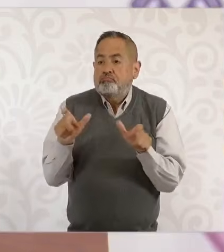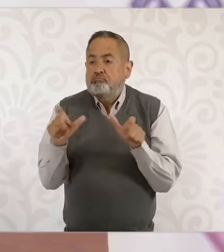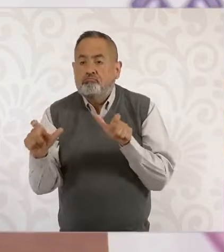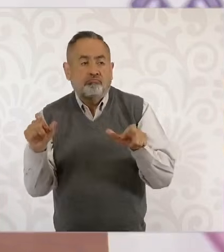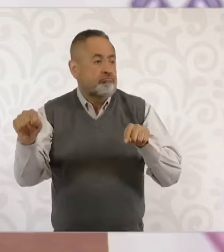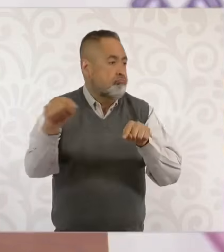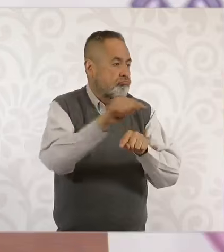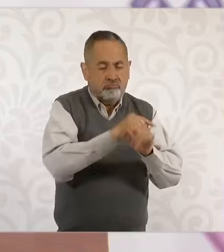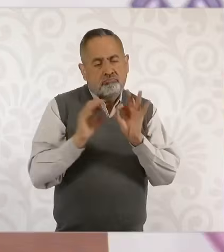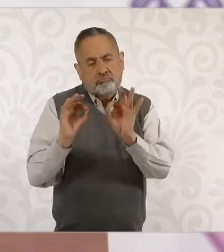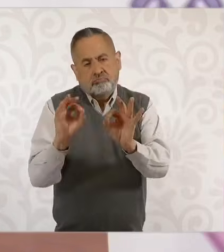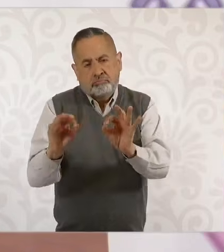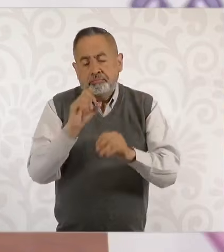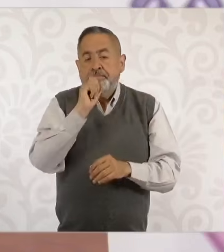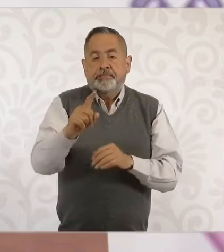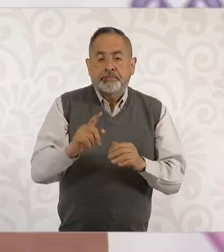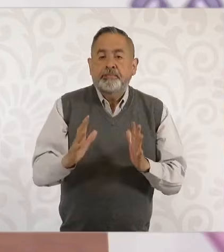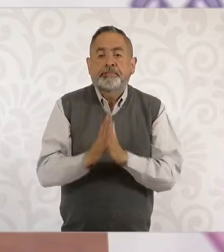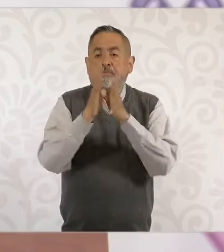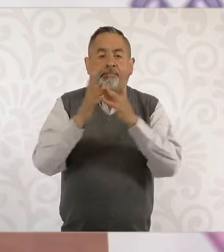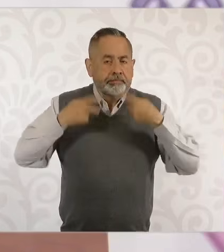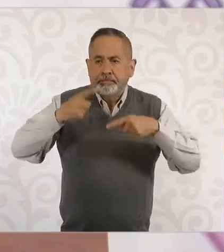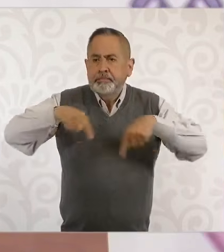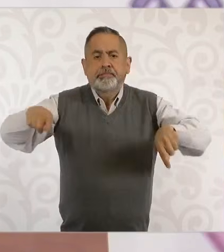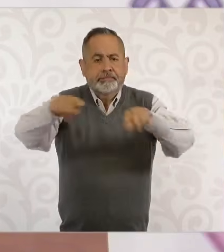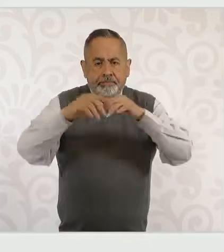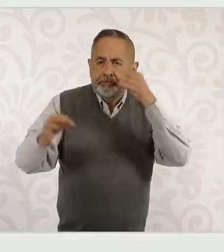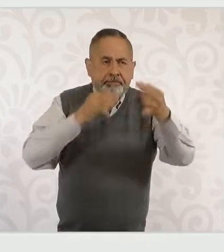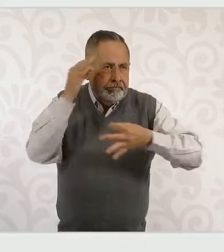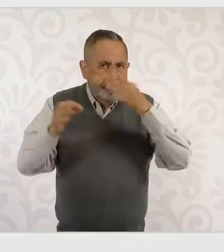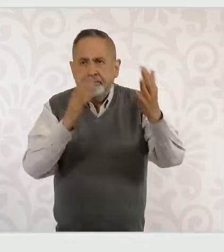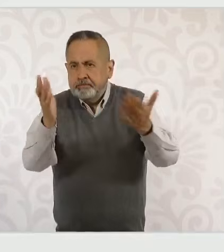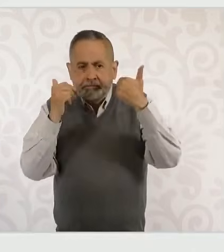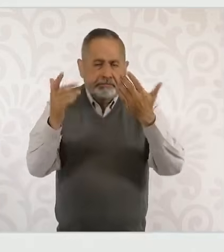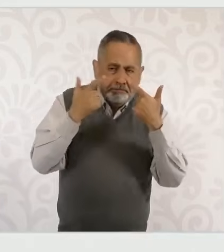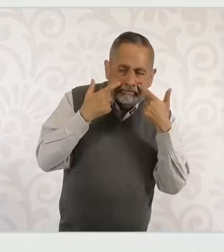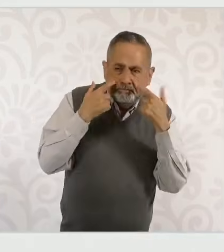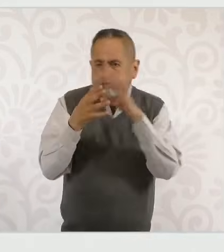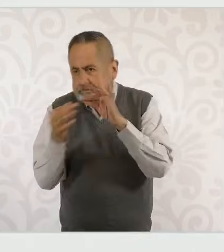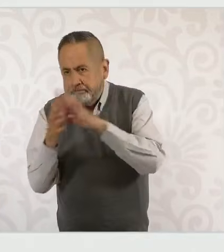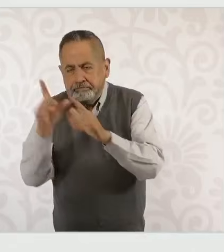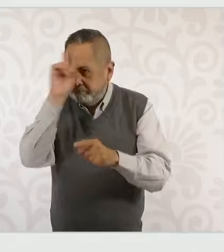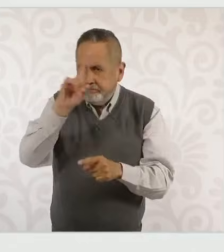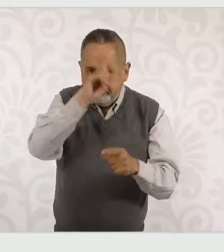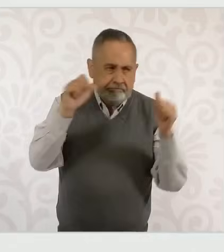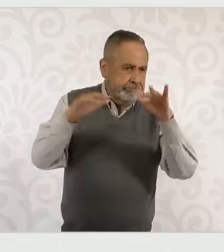también en el caso de participación ciudadana de la ciudad, que hicieron un muy buen trabajo informando,